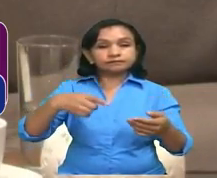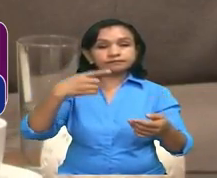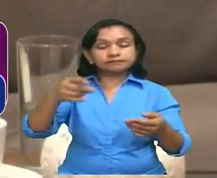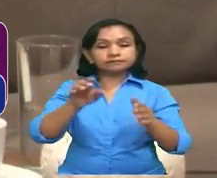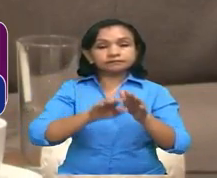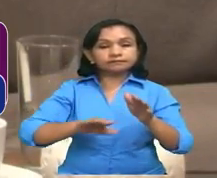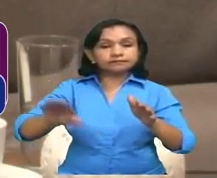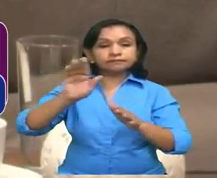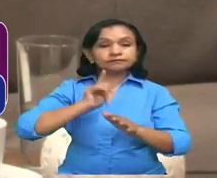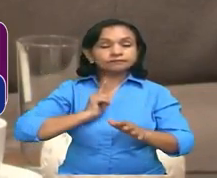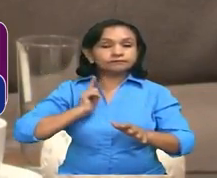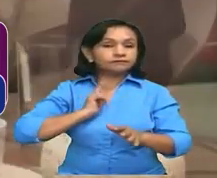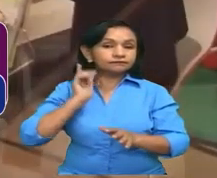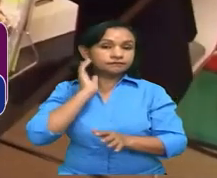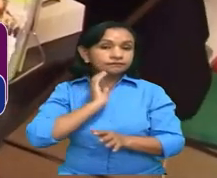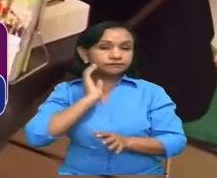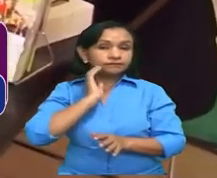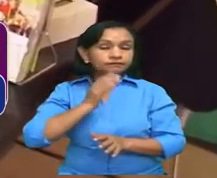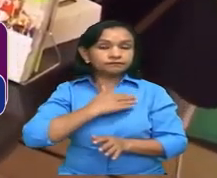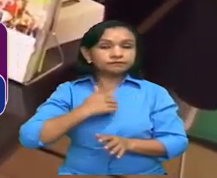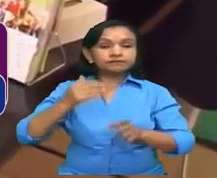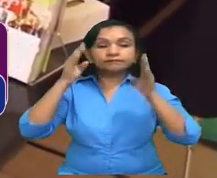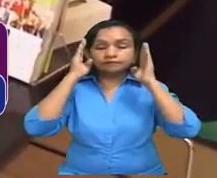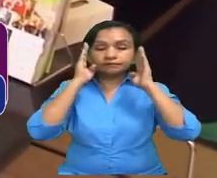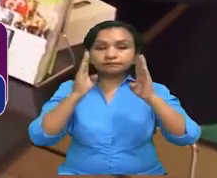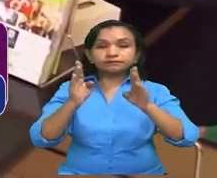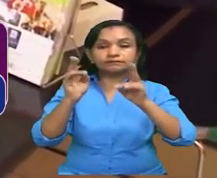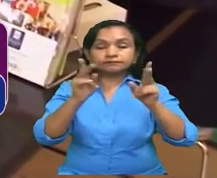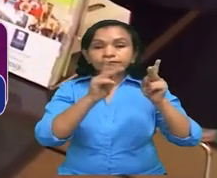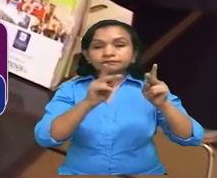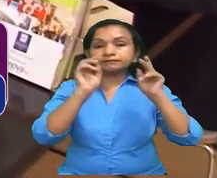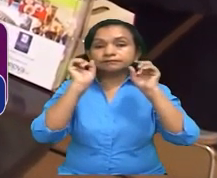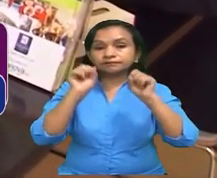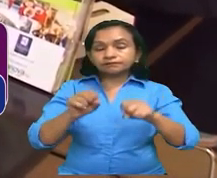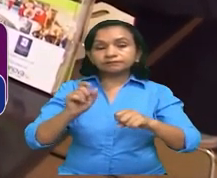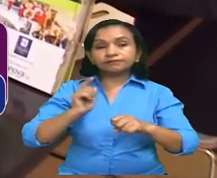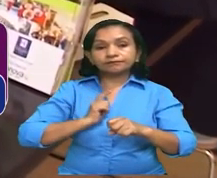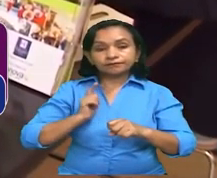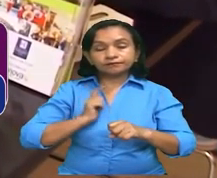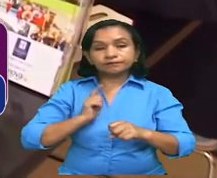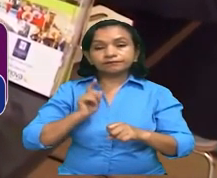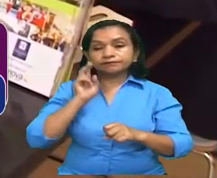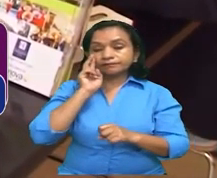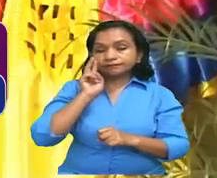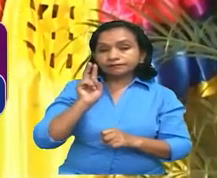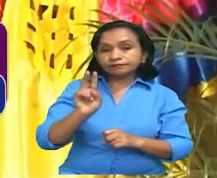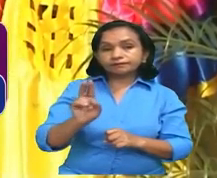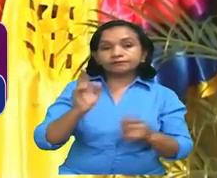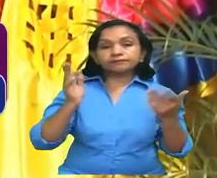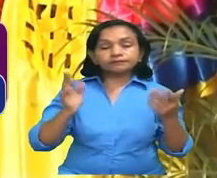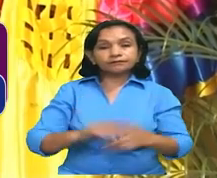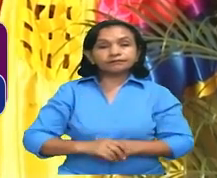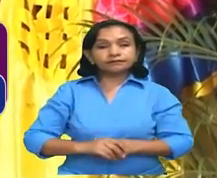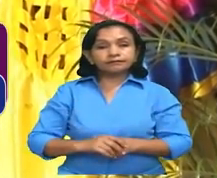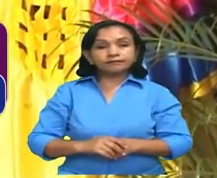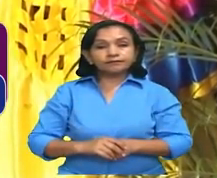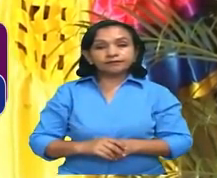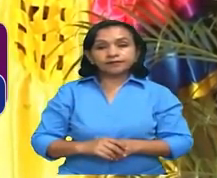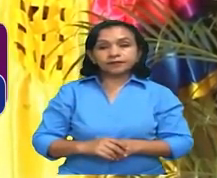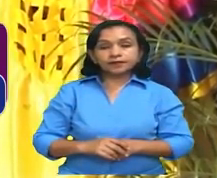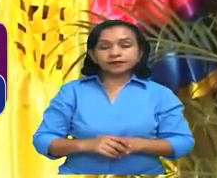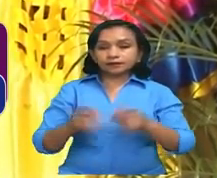siempre hemos estado de la mano con ellos a través de lo que son las capacitaciones, formación, acceso personal, con programas de gestión de calidad